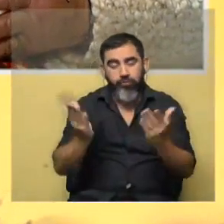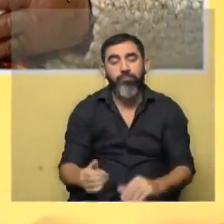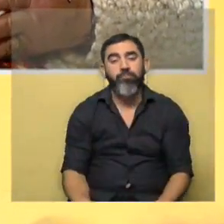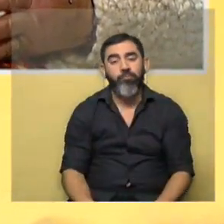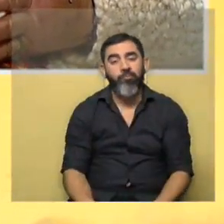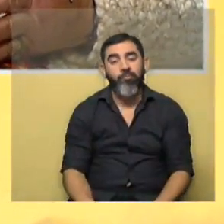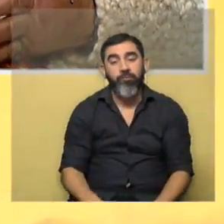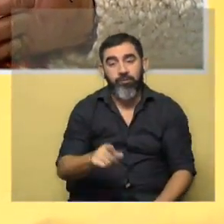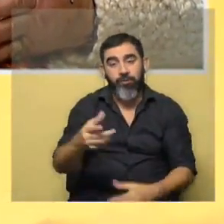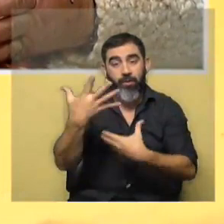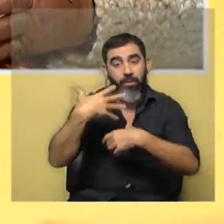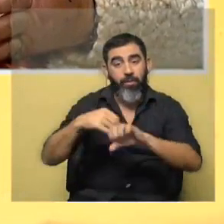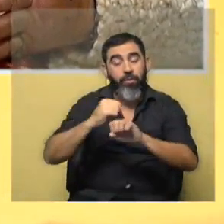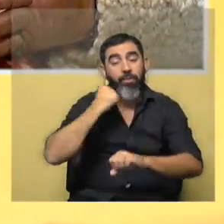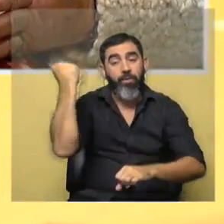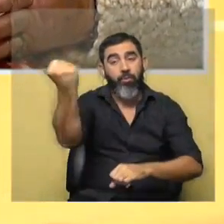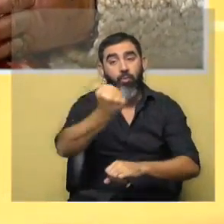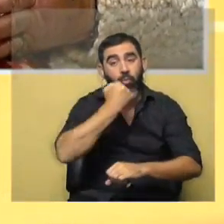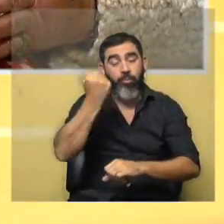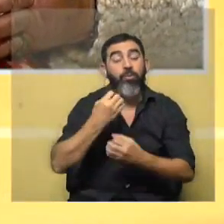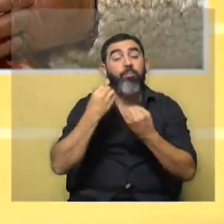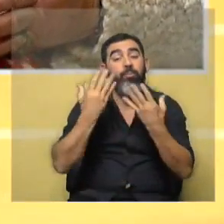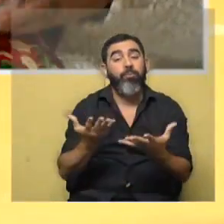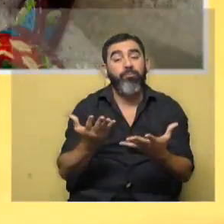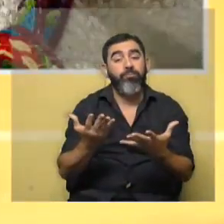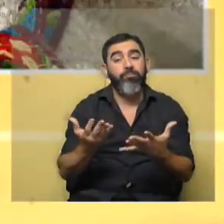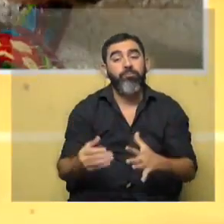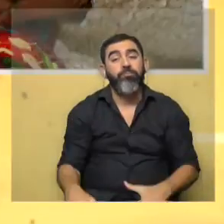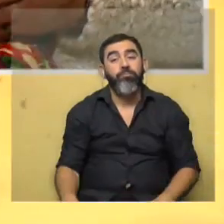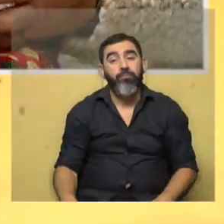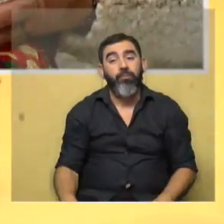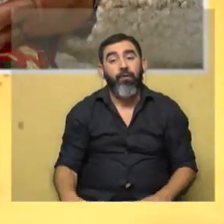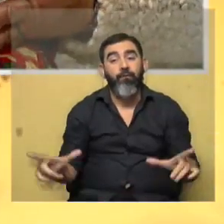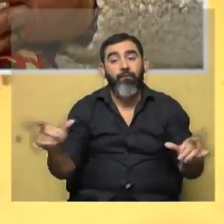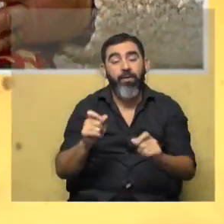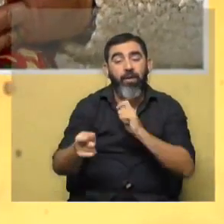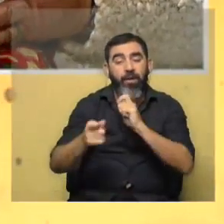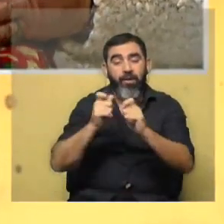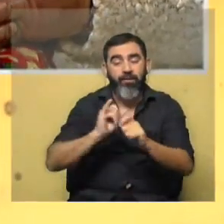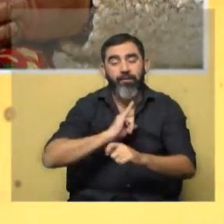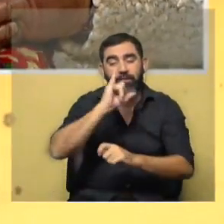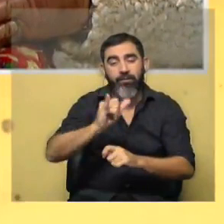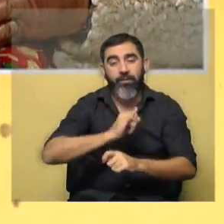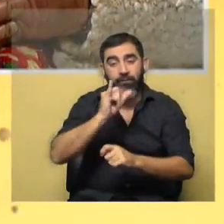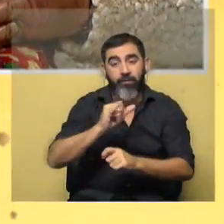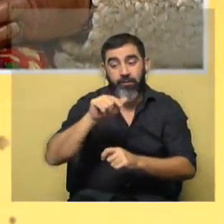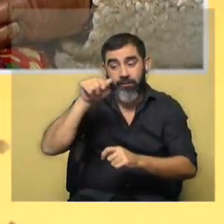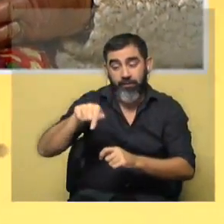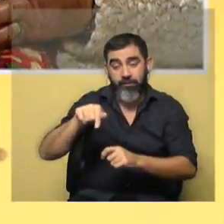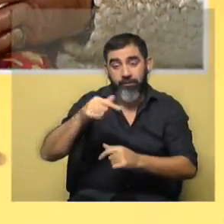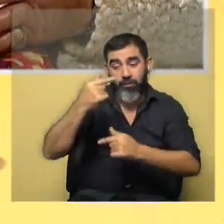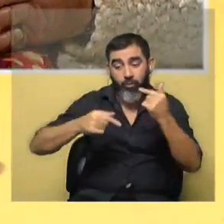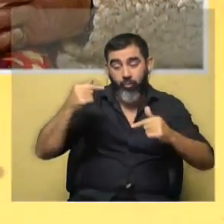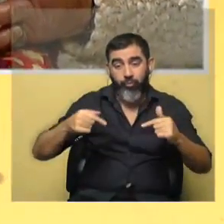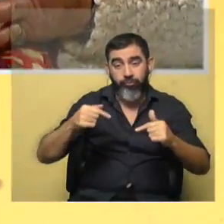Este descubrimiento fue importante porque ahora al final de la nota les voy a contar que estos fósiles, parte